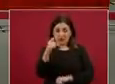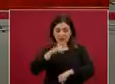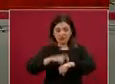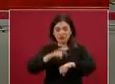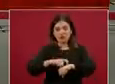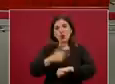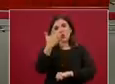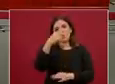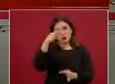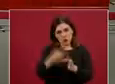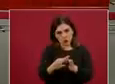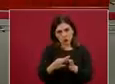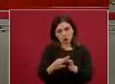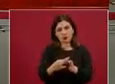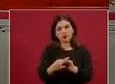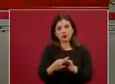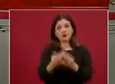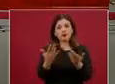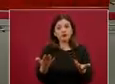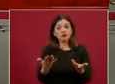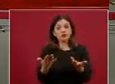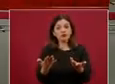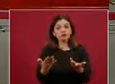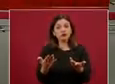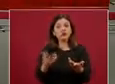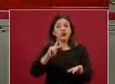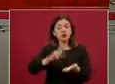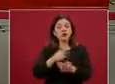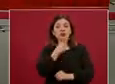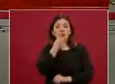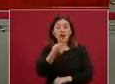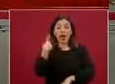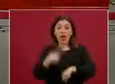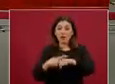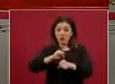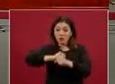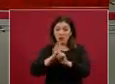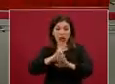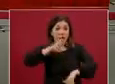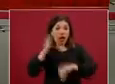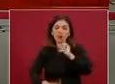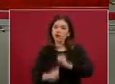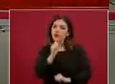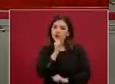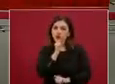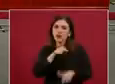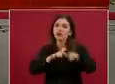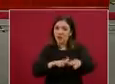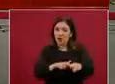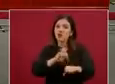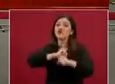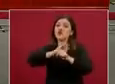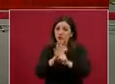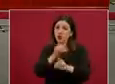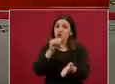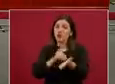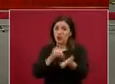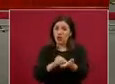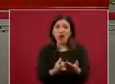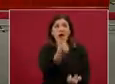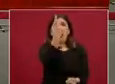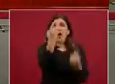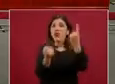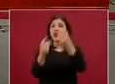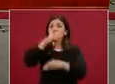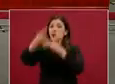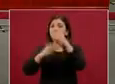las 20:01 horas. Retomamos, la epidemia no ha terminado, seguimos con la epidemia de COVID. En otras partes del